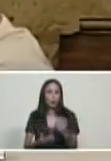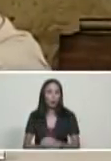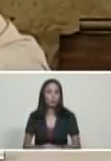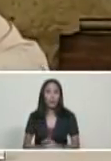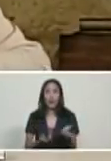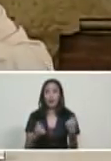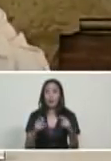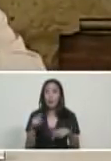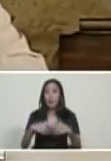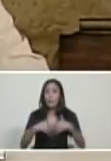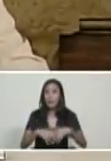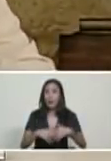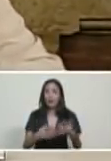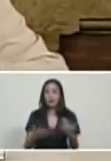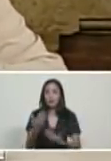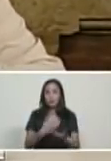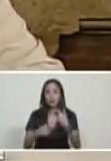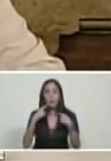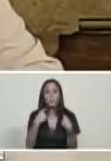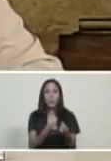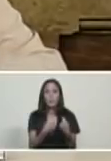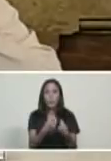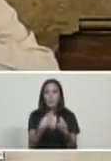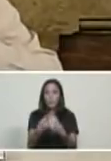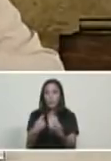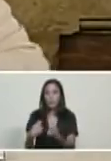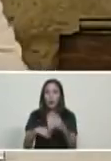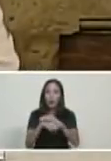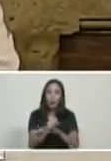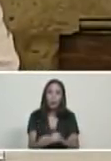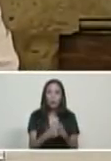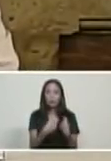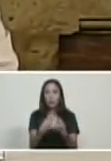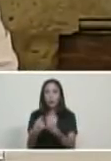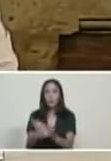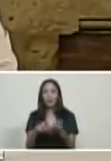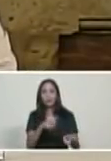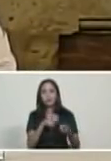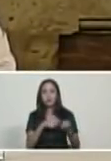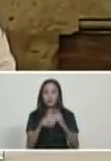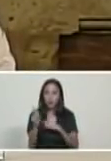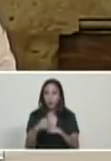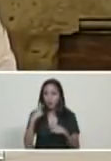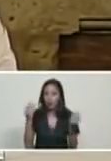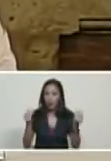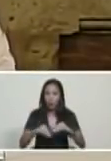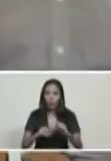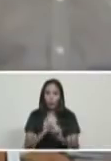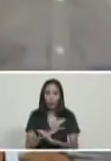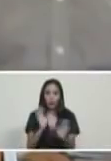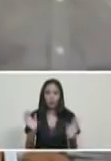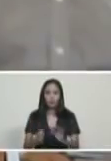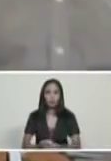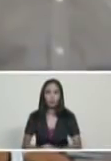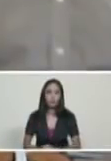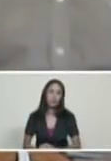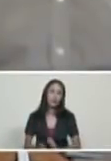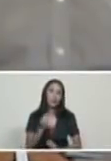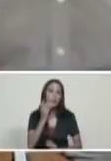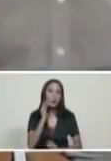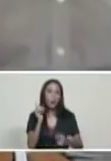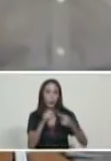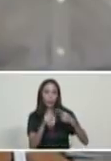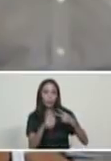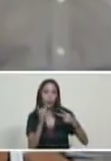financiera para pagar, para cobrar, etcétera, etcétera. ¿Estoy de acuerdo? Solamente le pongo dos ejemplos para que vea que no